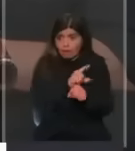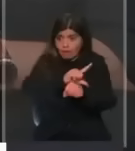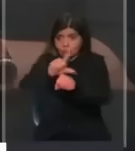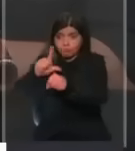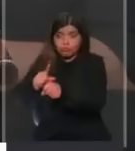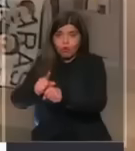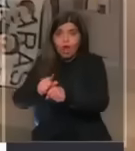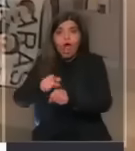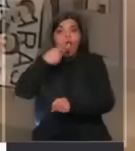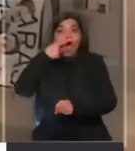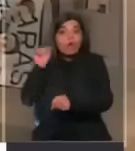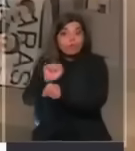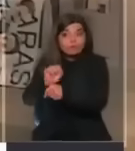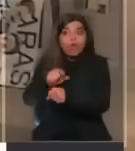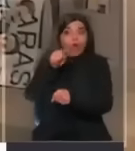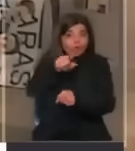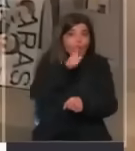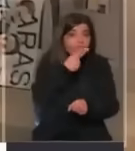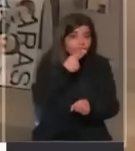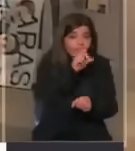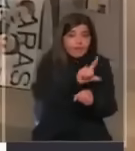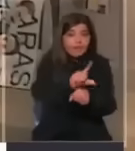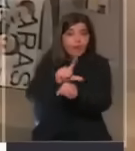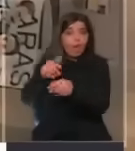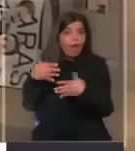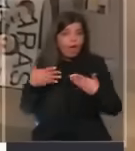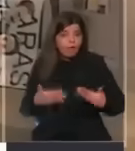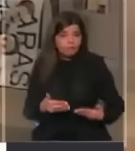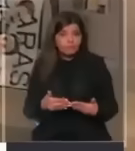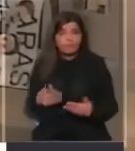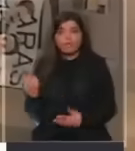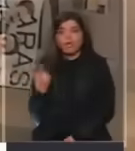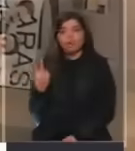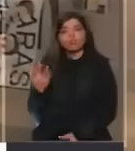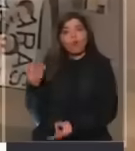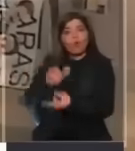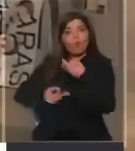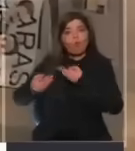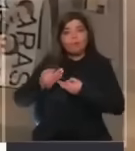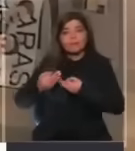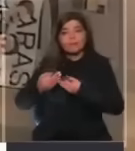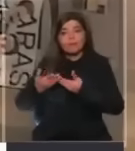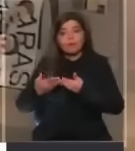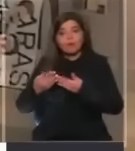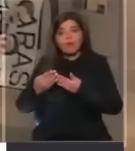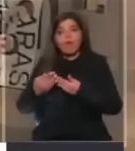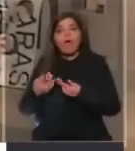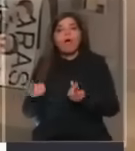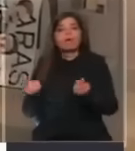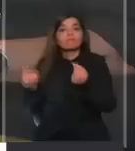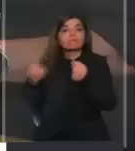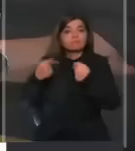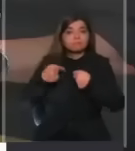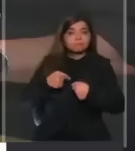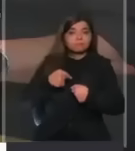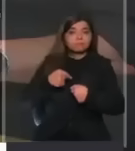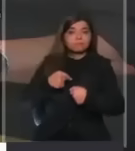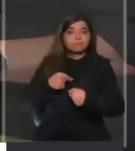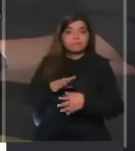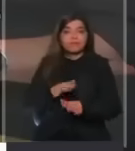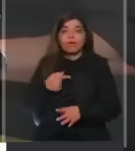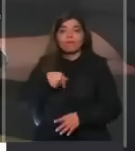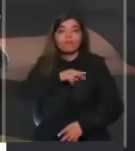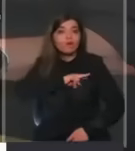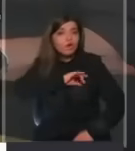son gente local. Me gustaría que entre ambos me fueran reconstruyendo este viaje de regreso cuando ocurre esto.